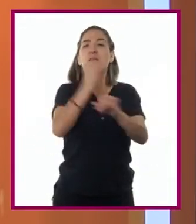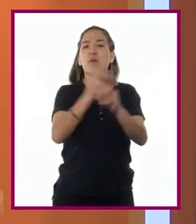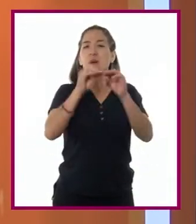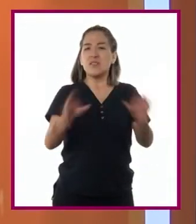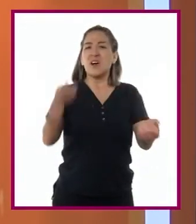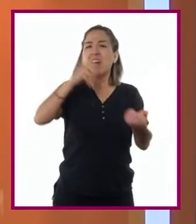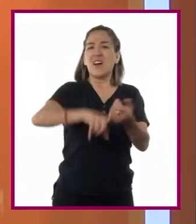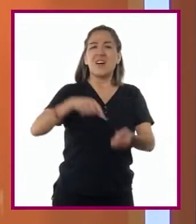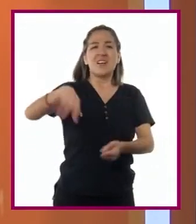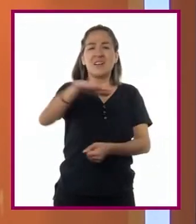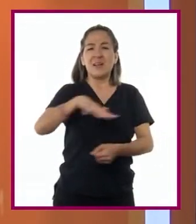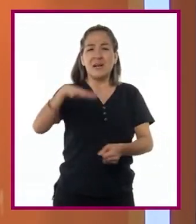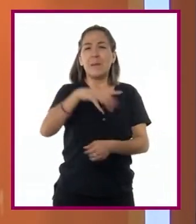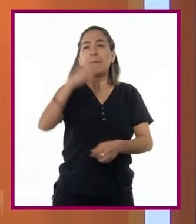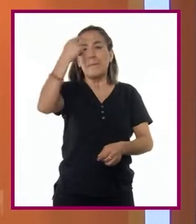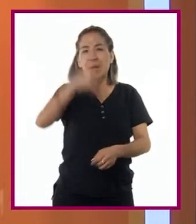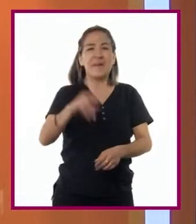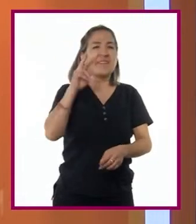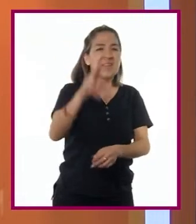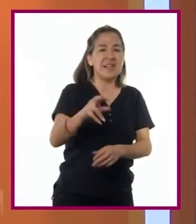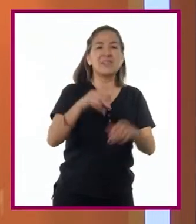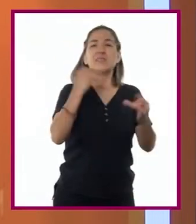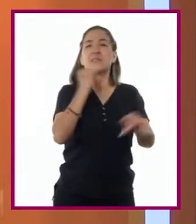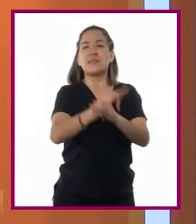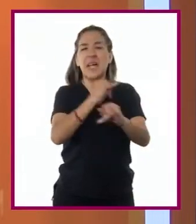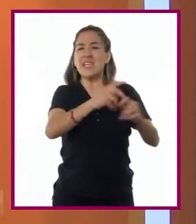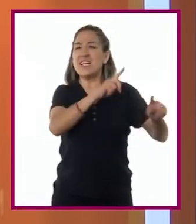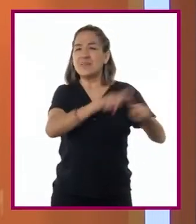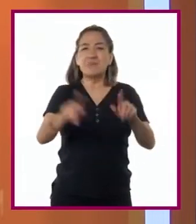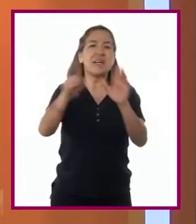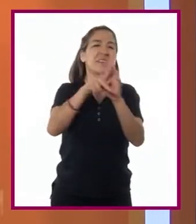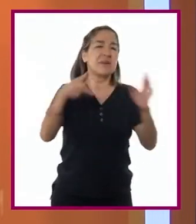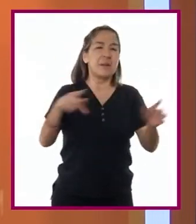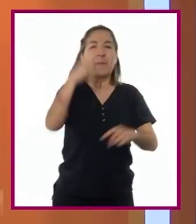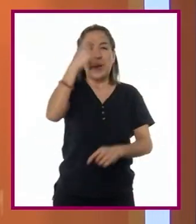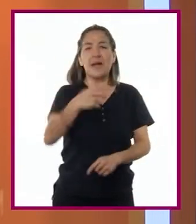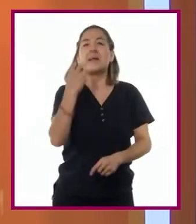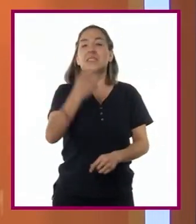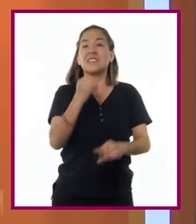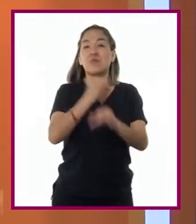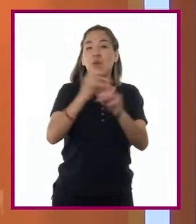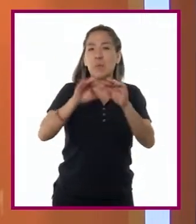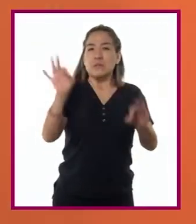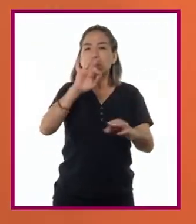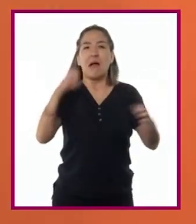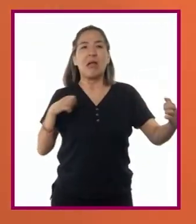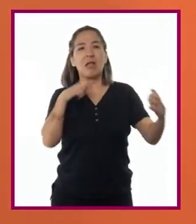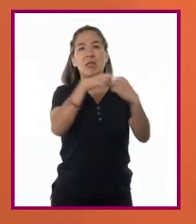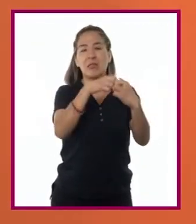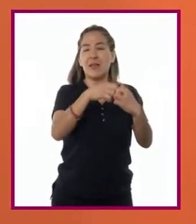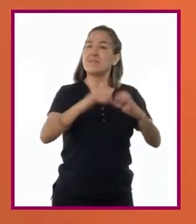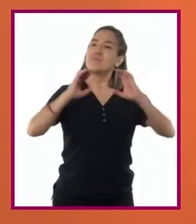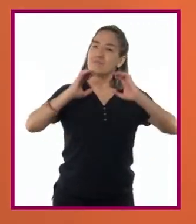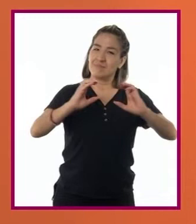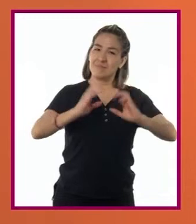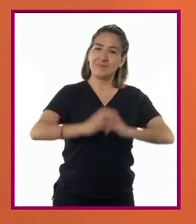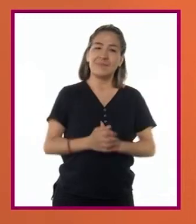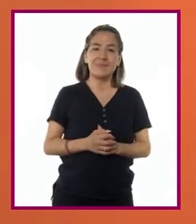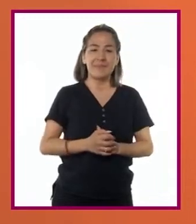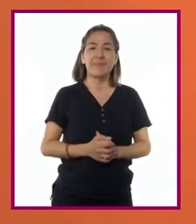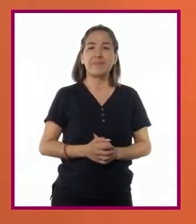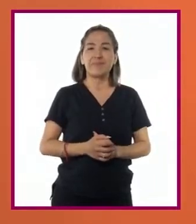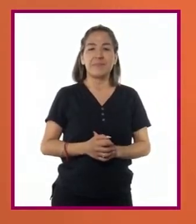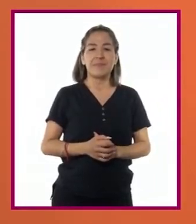de comunicación, para que podamos tomar decisiones fundamentadas y evitar ser engañados. Aunque no lo